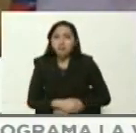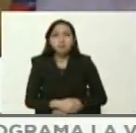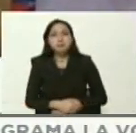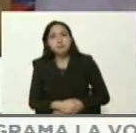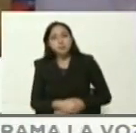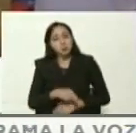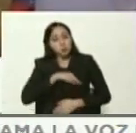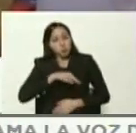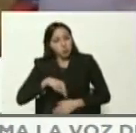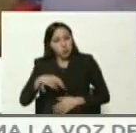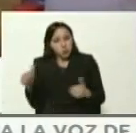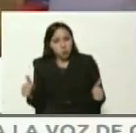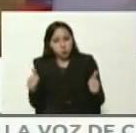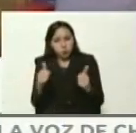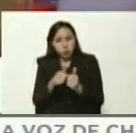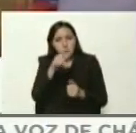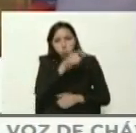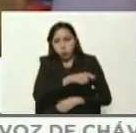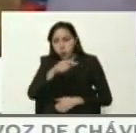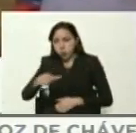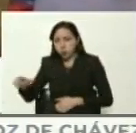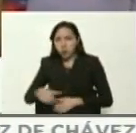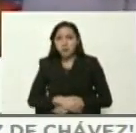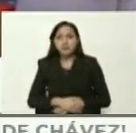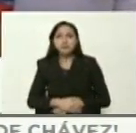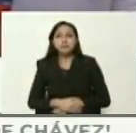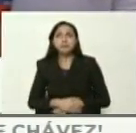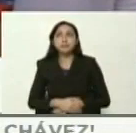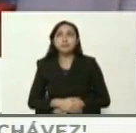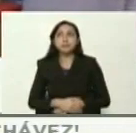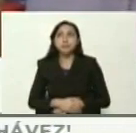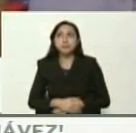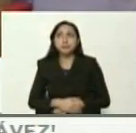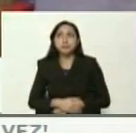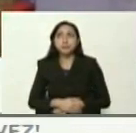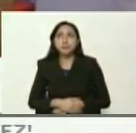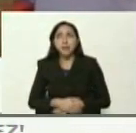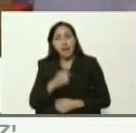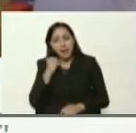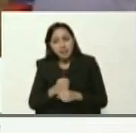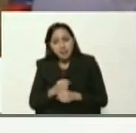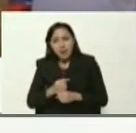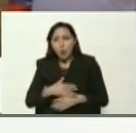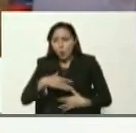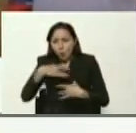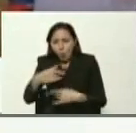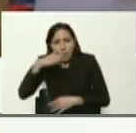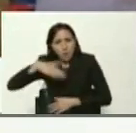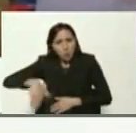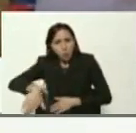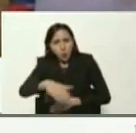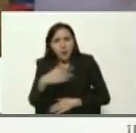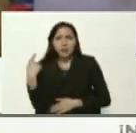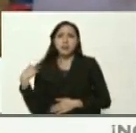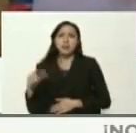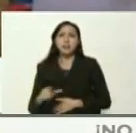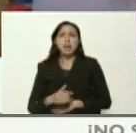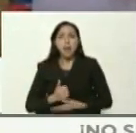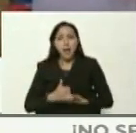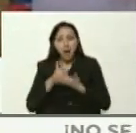estamos acompañando a esta gestión de gobierno que tanto interés tiene por el bienestar del pueblo, que nos está